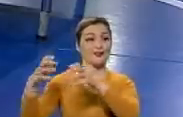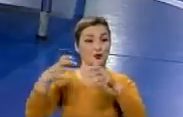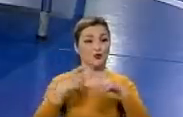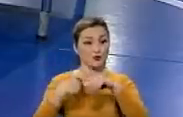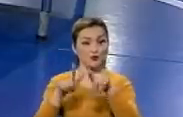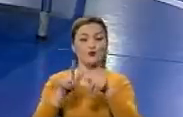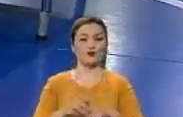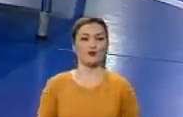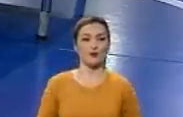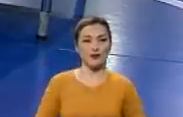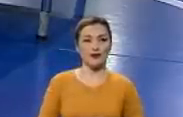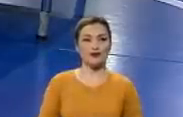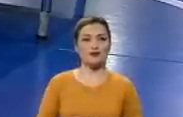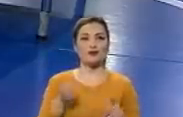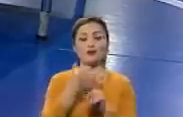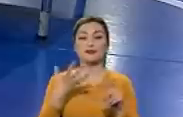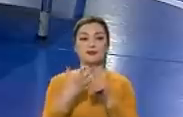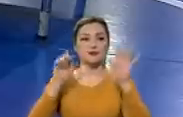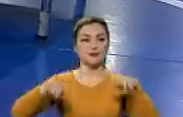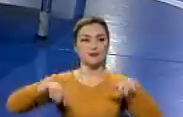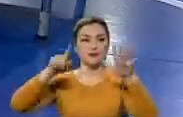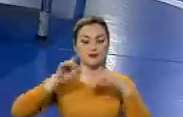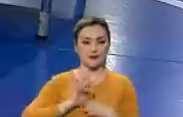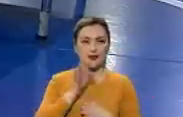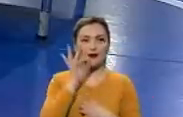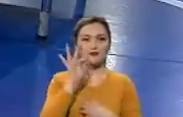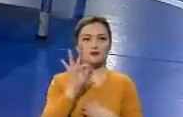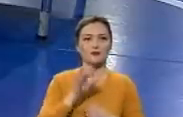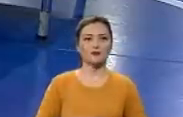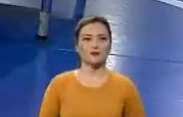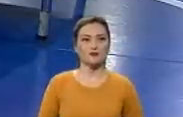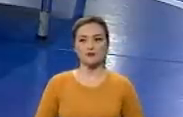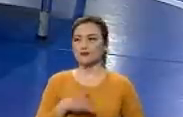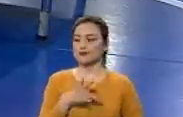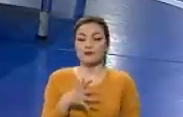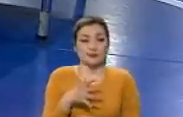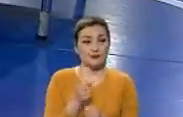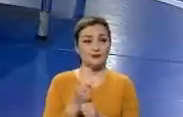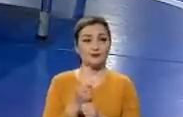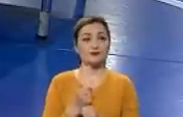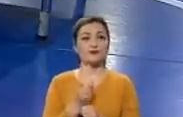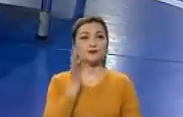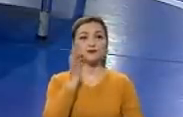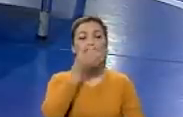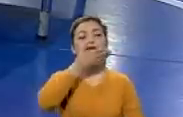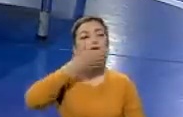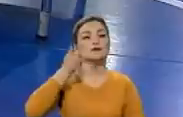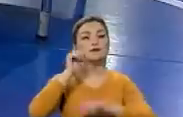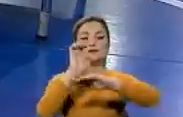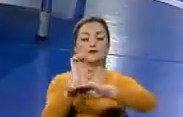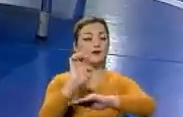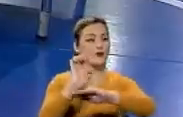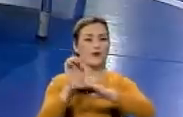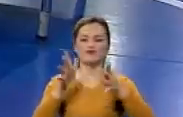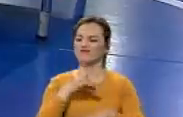han sido afectados, que han sido golpeados por estos 6 meses de pandemia. Estamos seguros que pronto vendrán tiempos mejores para todos los ecuatorianos,